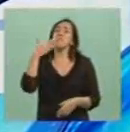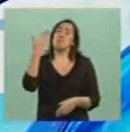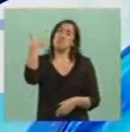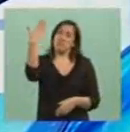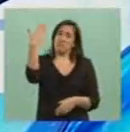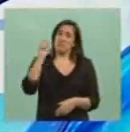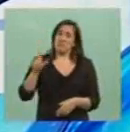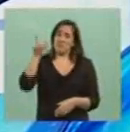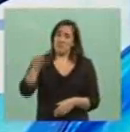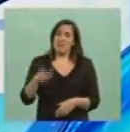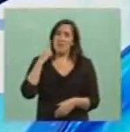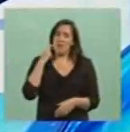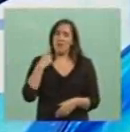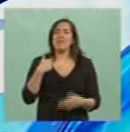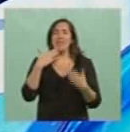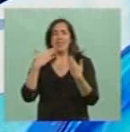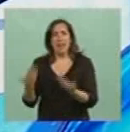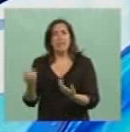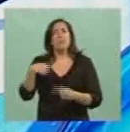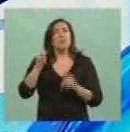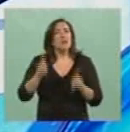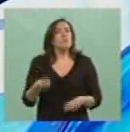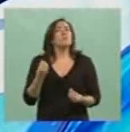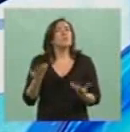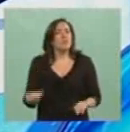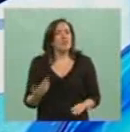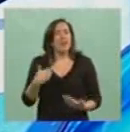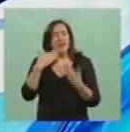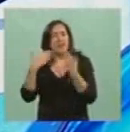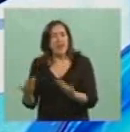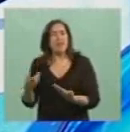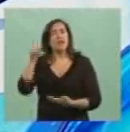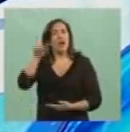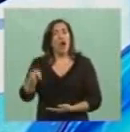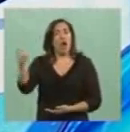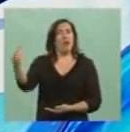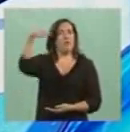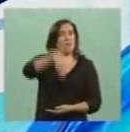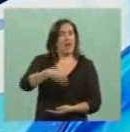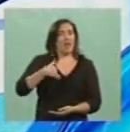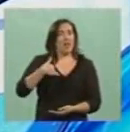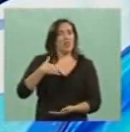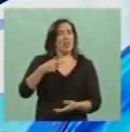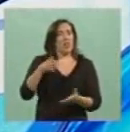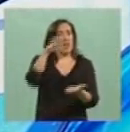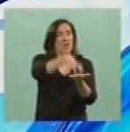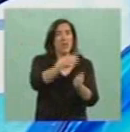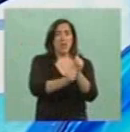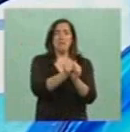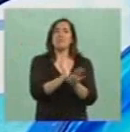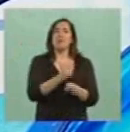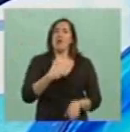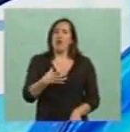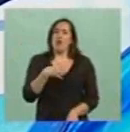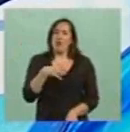palabras, sino por lo que es más importante, por su confianza en la República